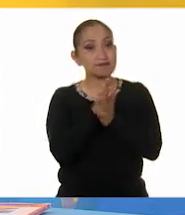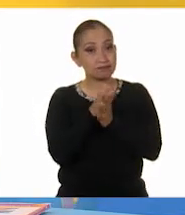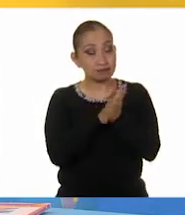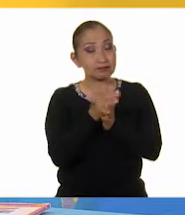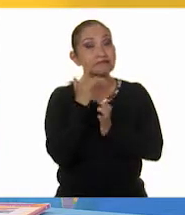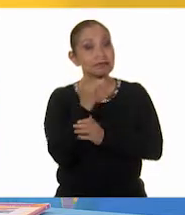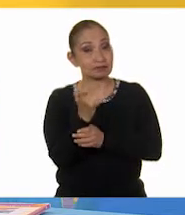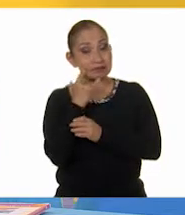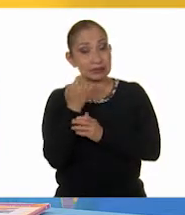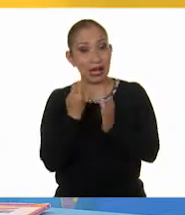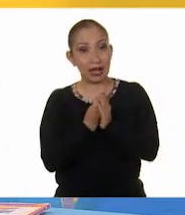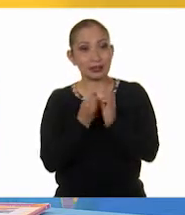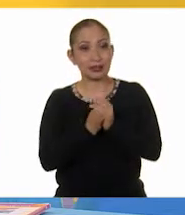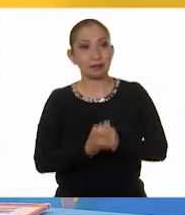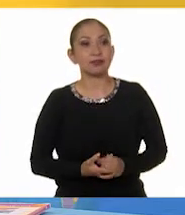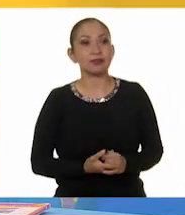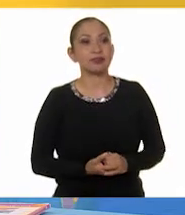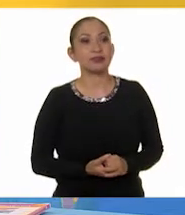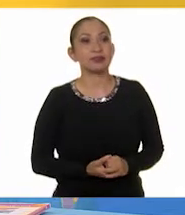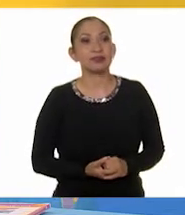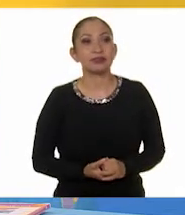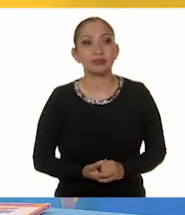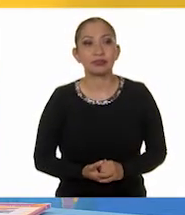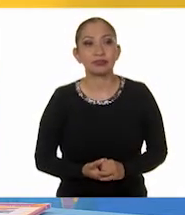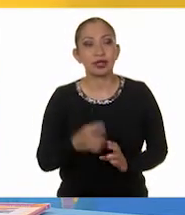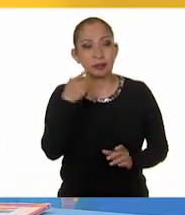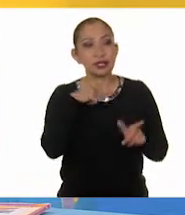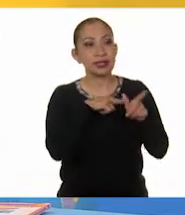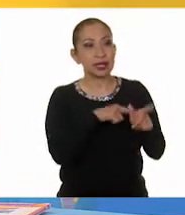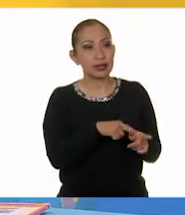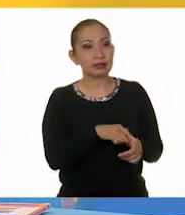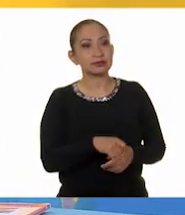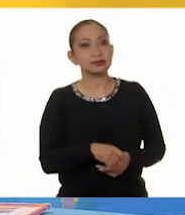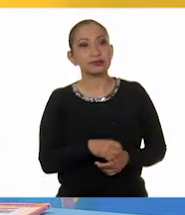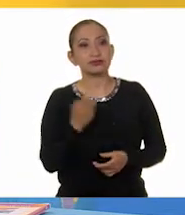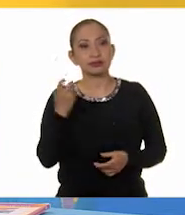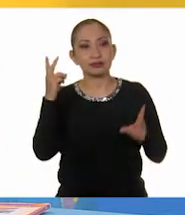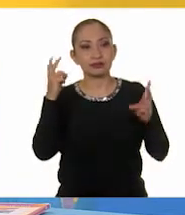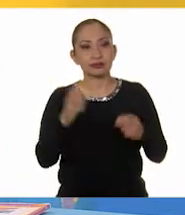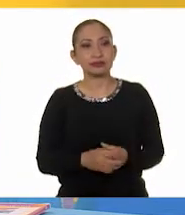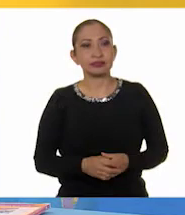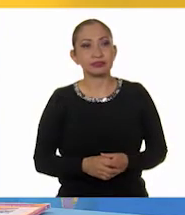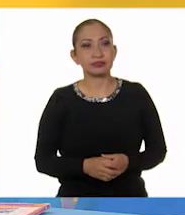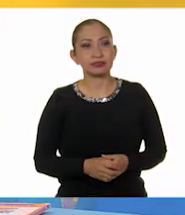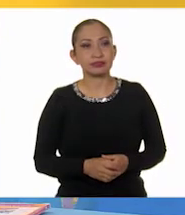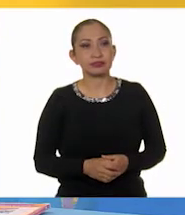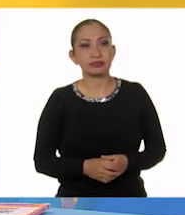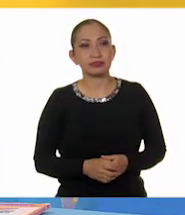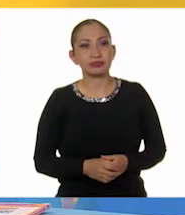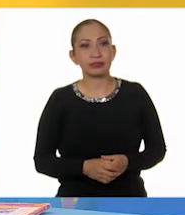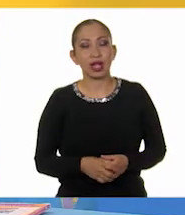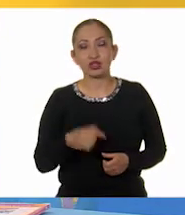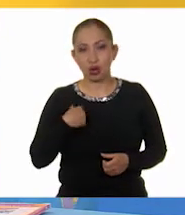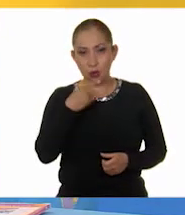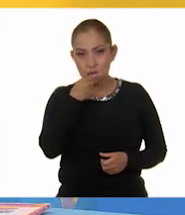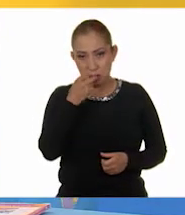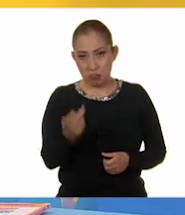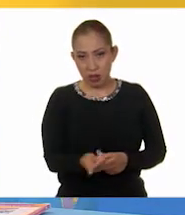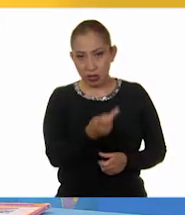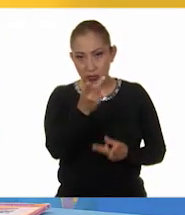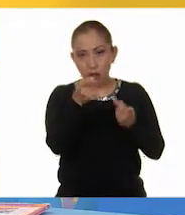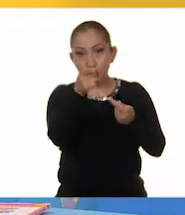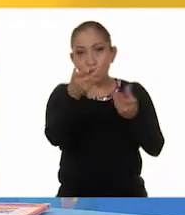empeño de esta clase. Y para continuar, reflexionemos con este tema. Les planteo la siguiente encuesta que